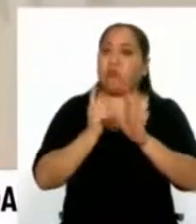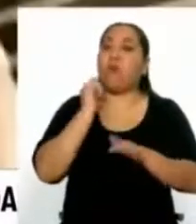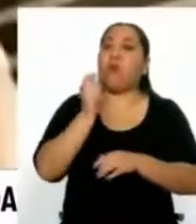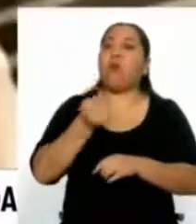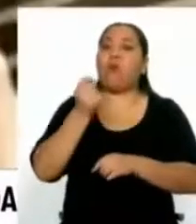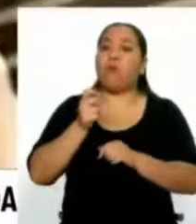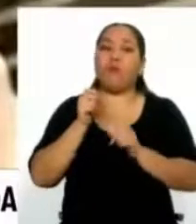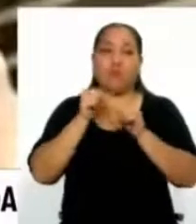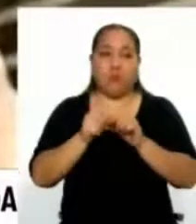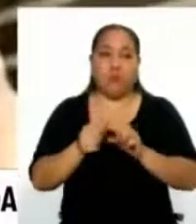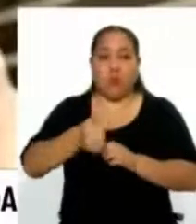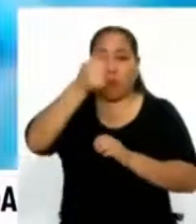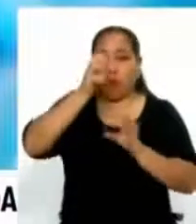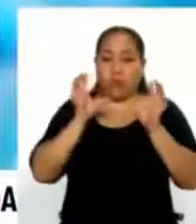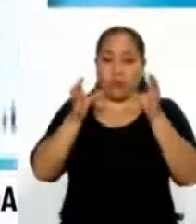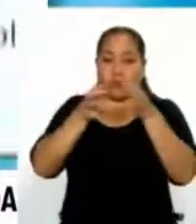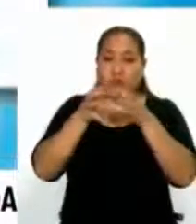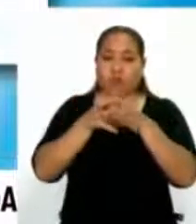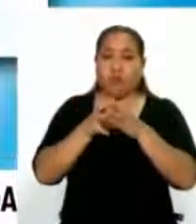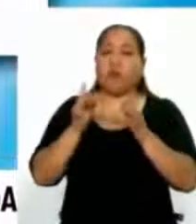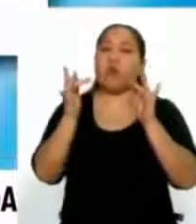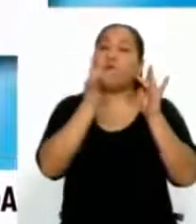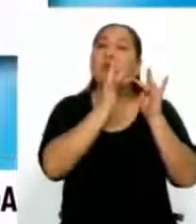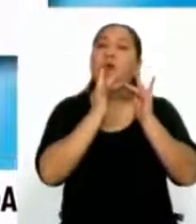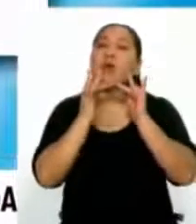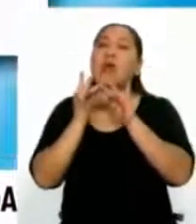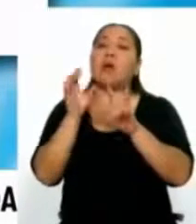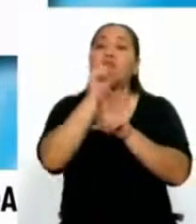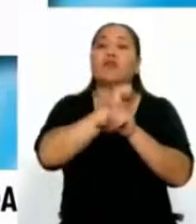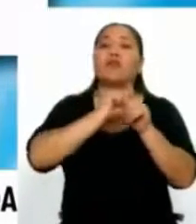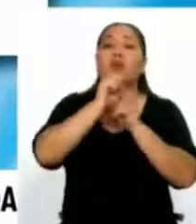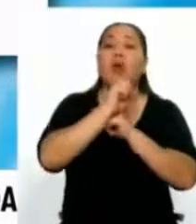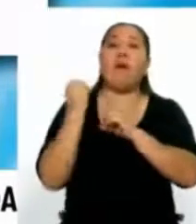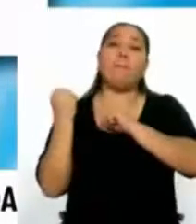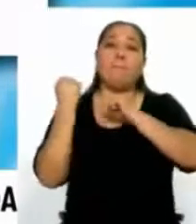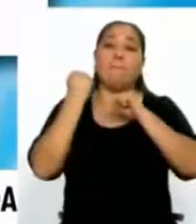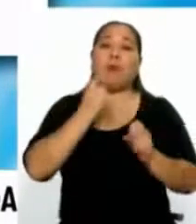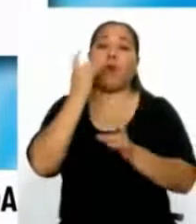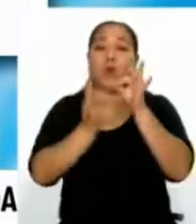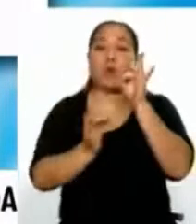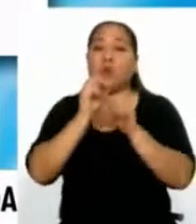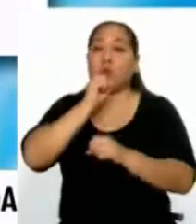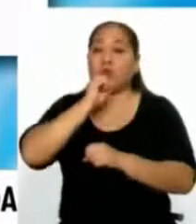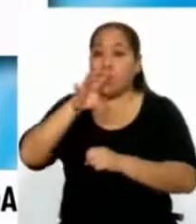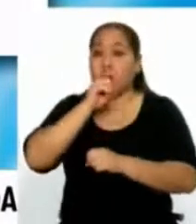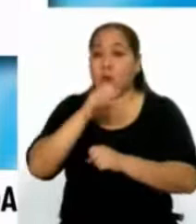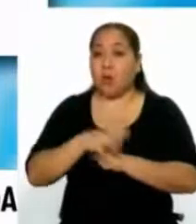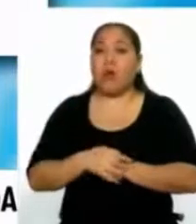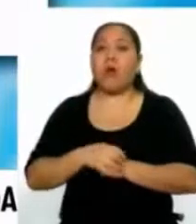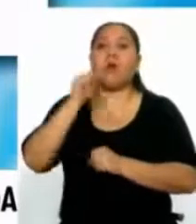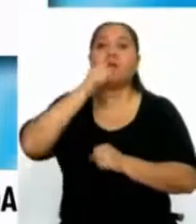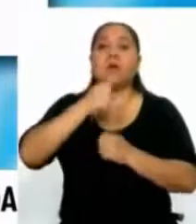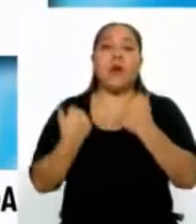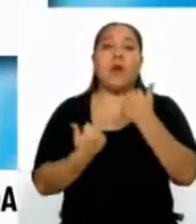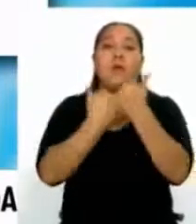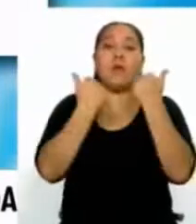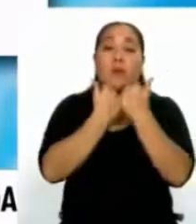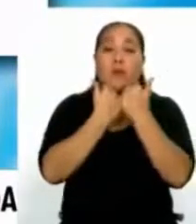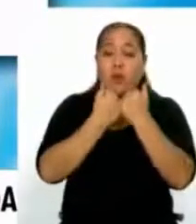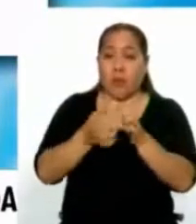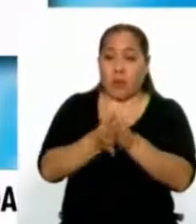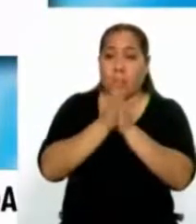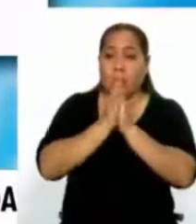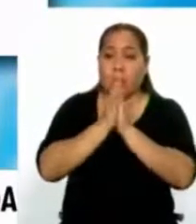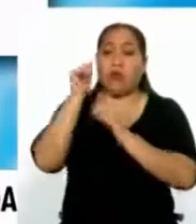y Social Permanente de la Corte Suprema. En sus redes sociales, el Poder Judicial informó sobre el fallo definitivo a favor de la acción de